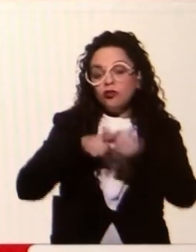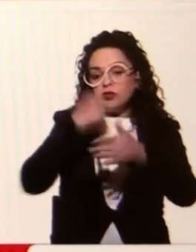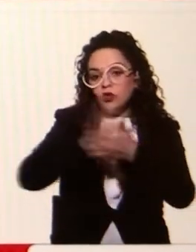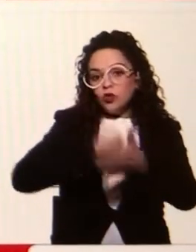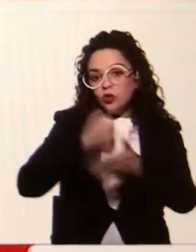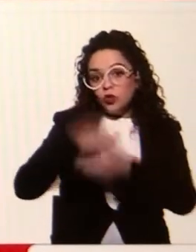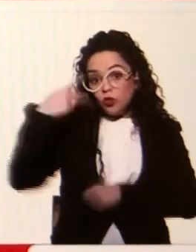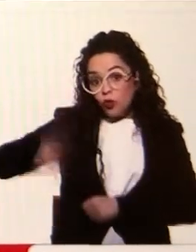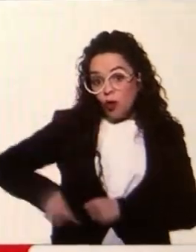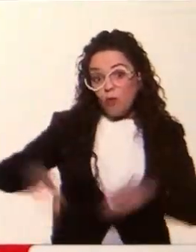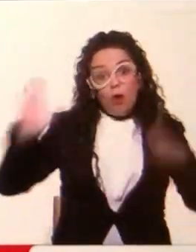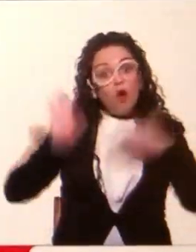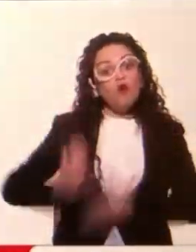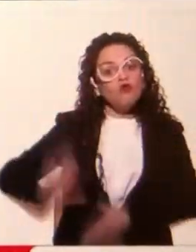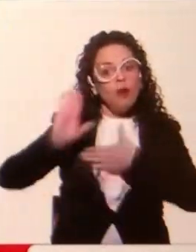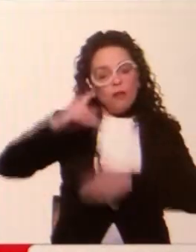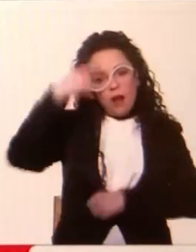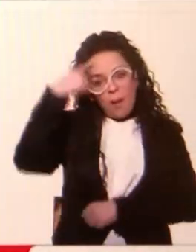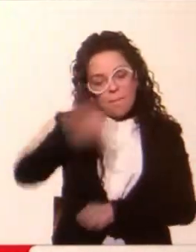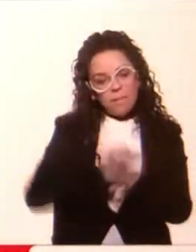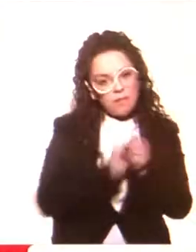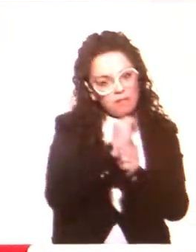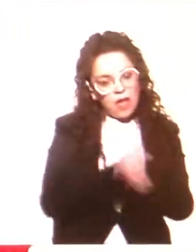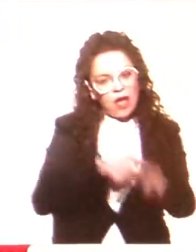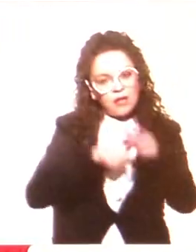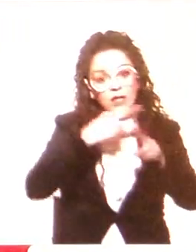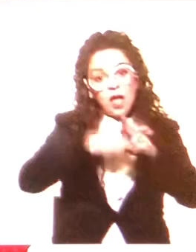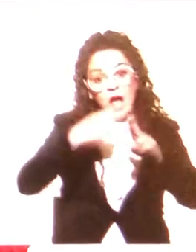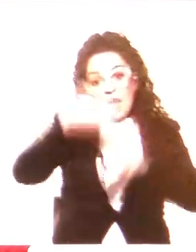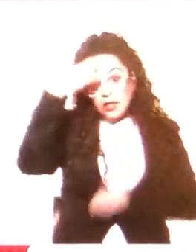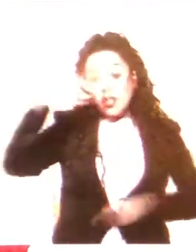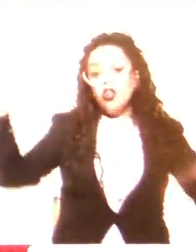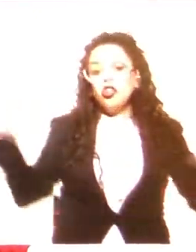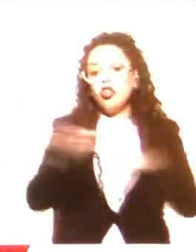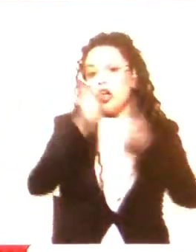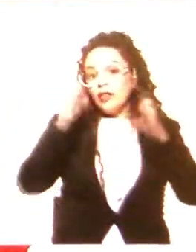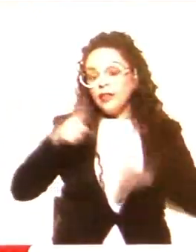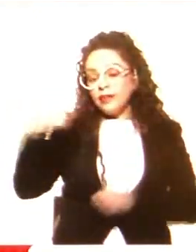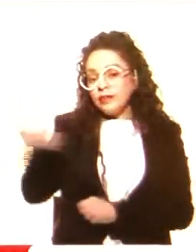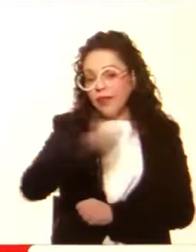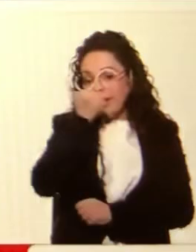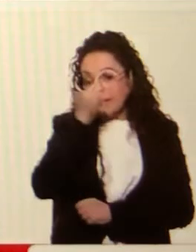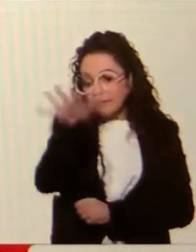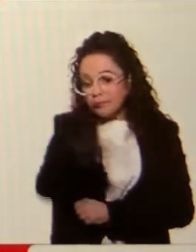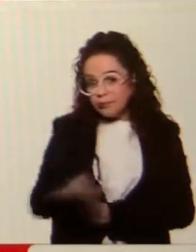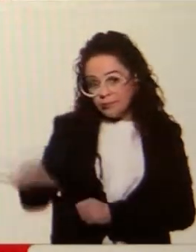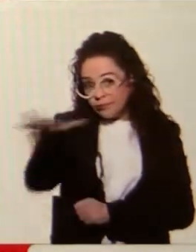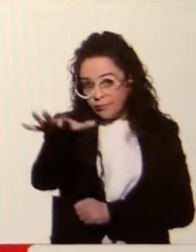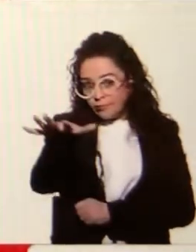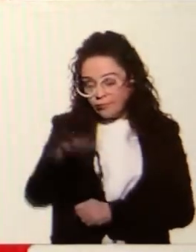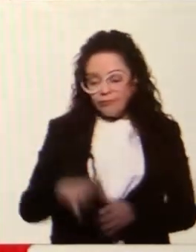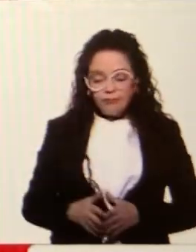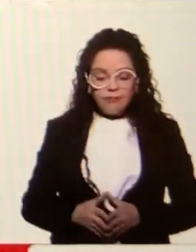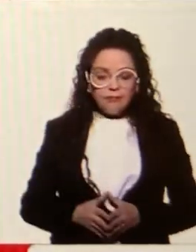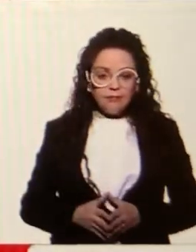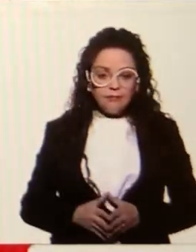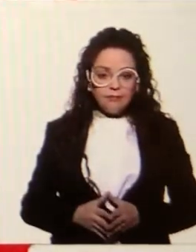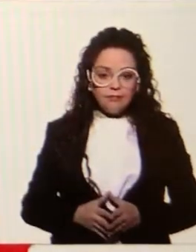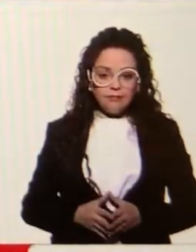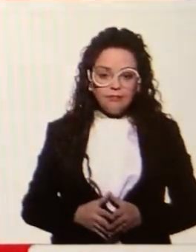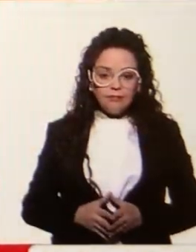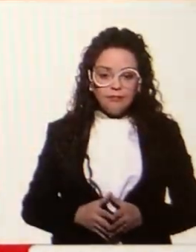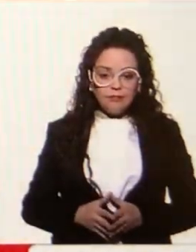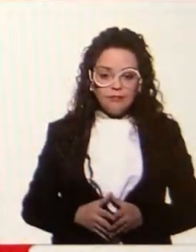ellos y muy probablemente me Temo que va a ser difícil que se pueda esclarecer este